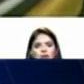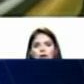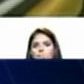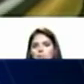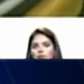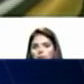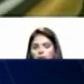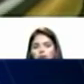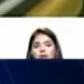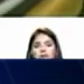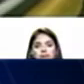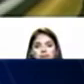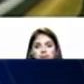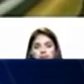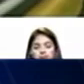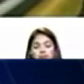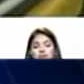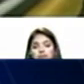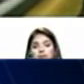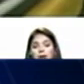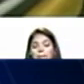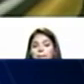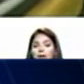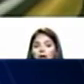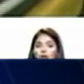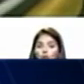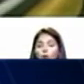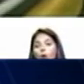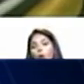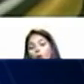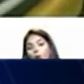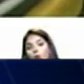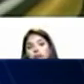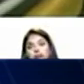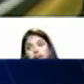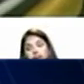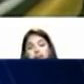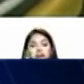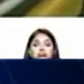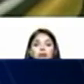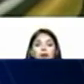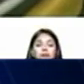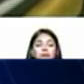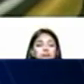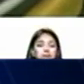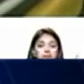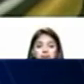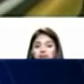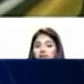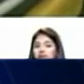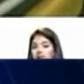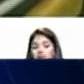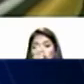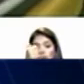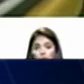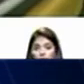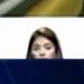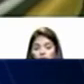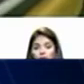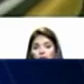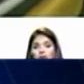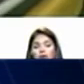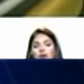las medidas de indulto o amnistía para las personas señaladas como responsables de los